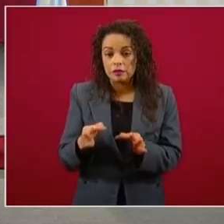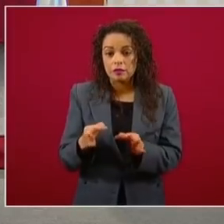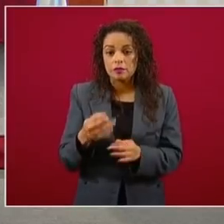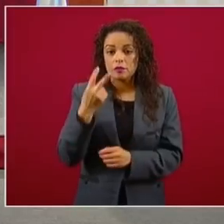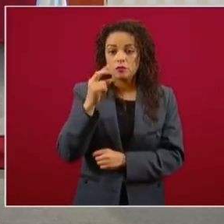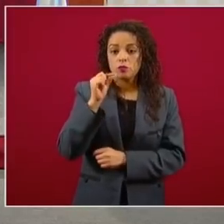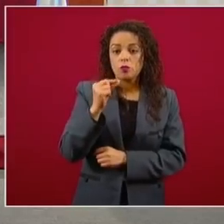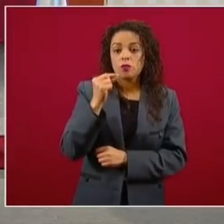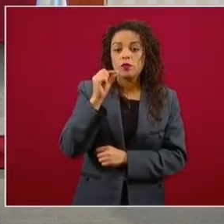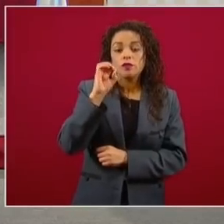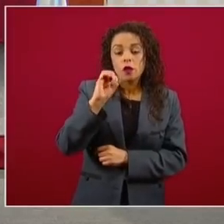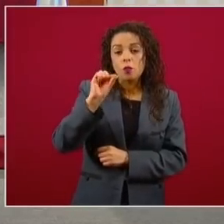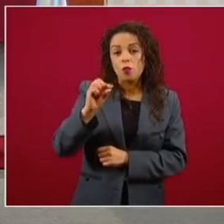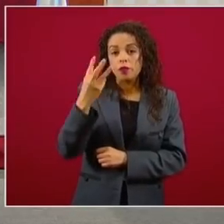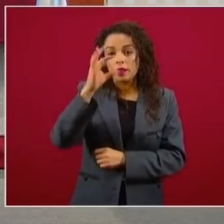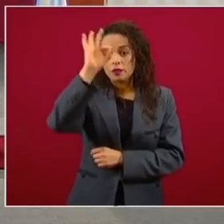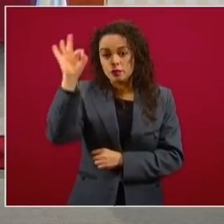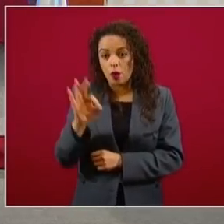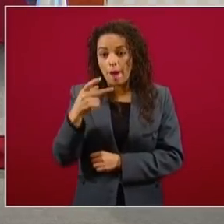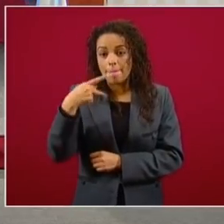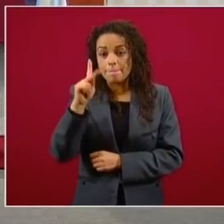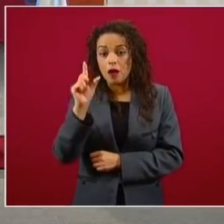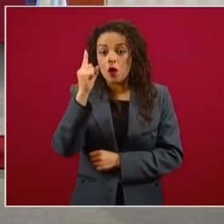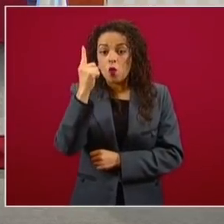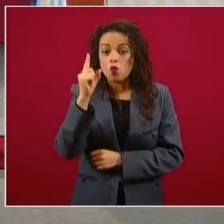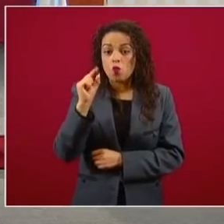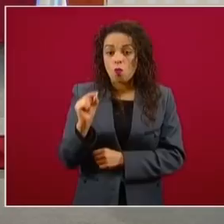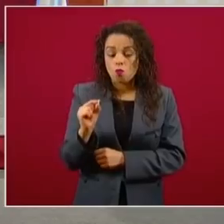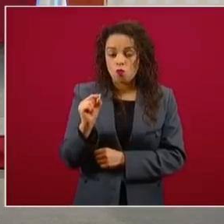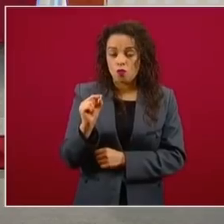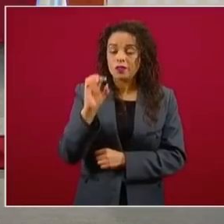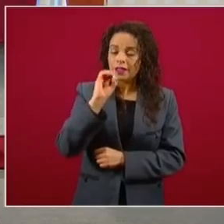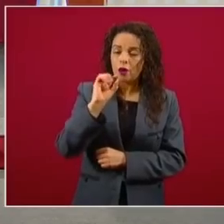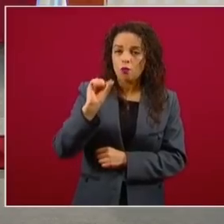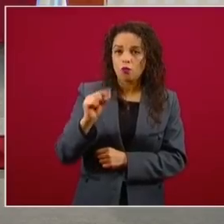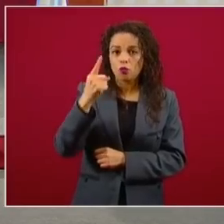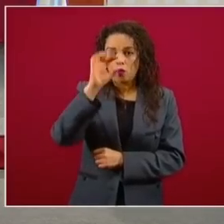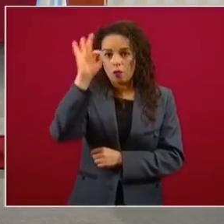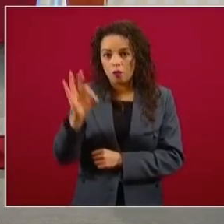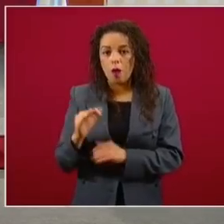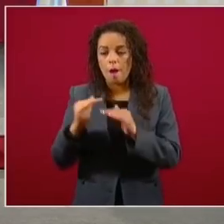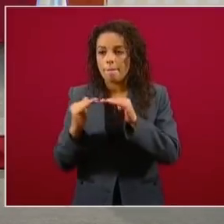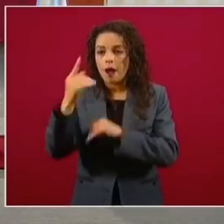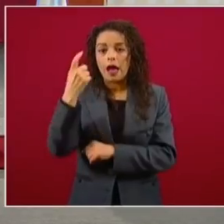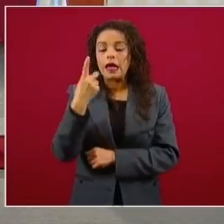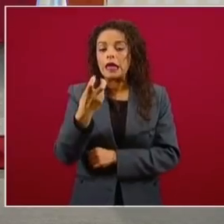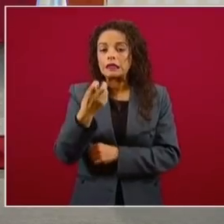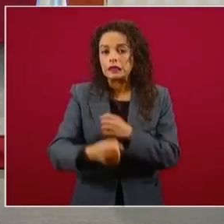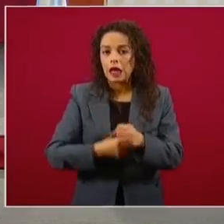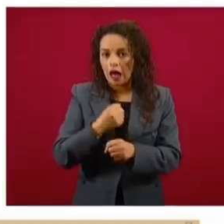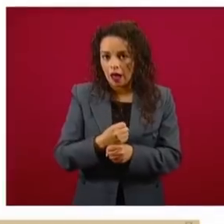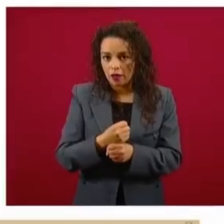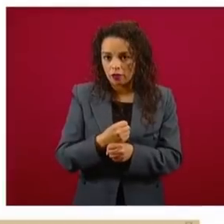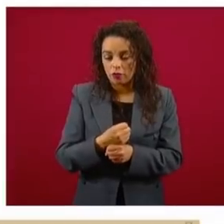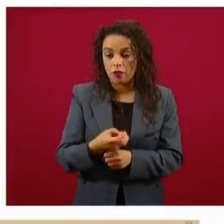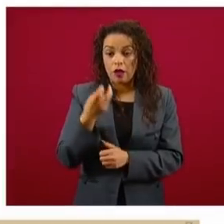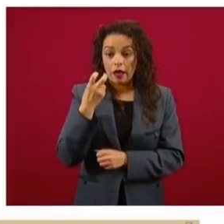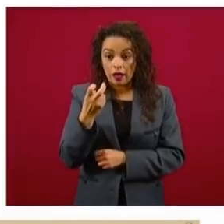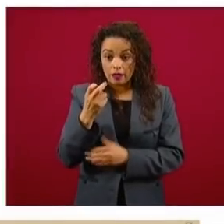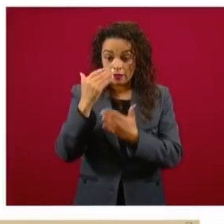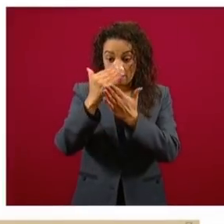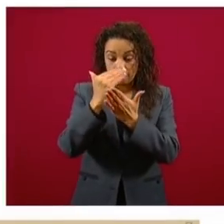el 2020, pero 0.1 mayor que el estimado al cierre de este año. Ahora, esta es la composición de esos